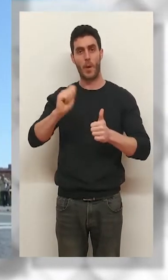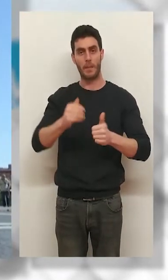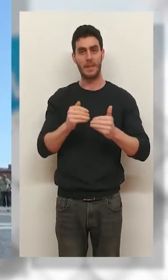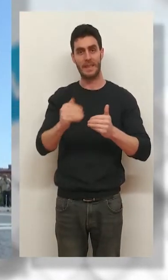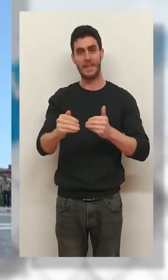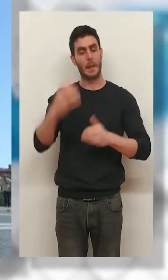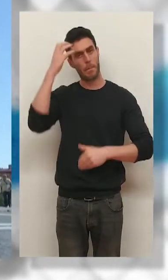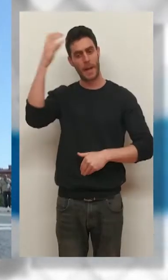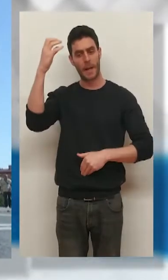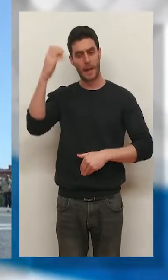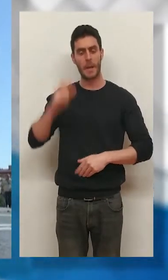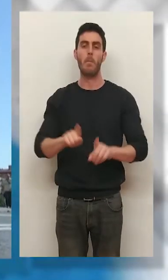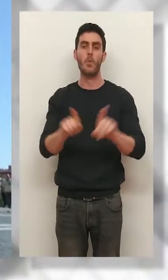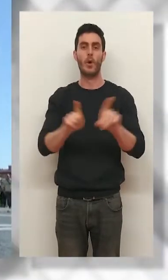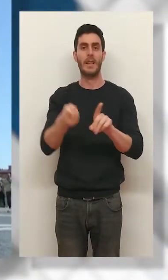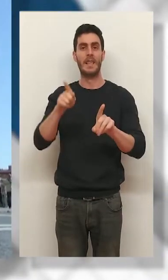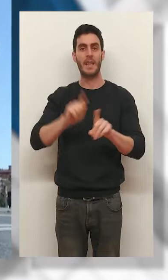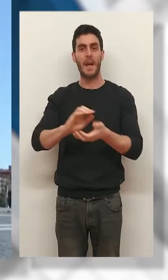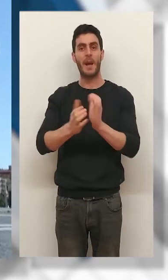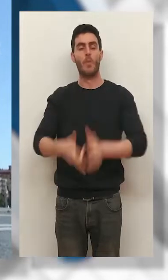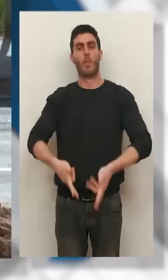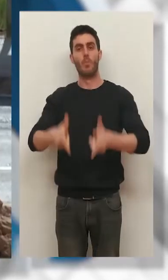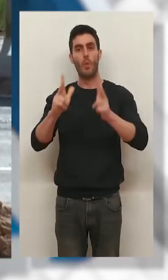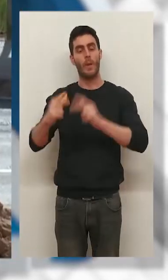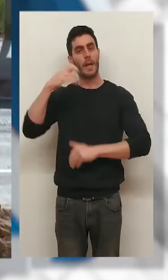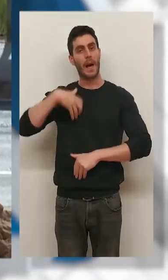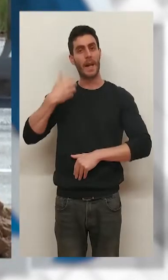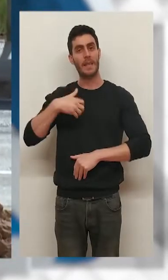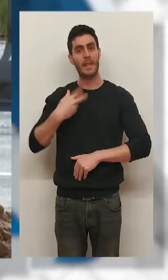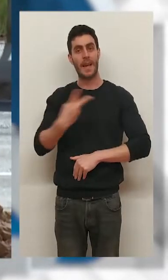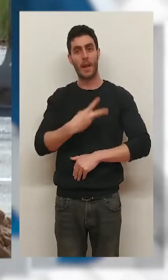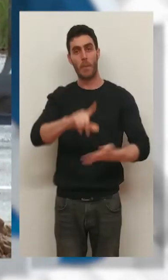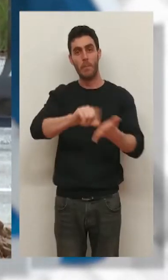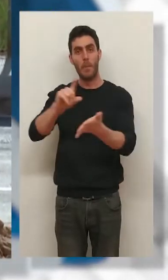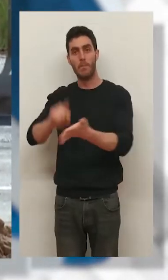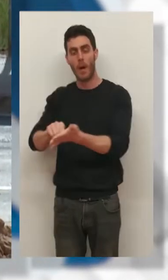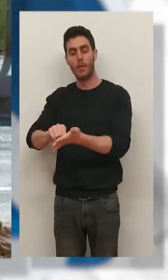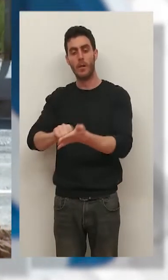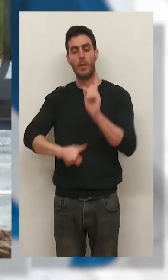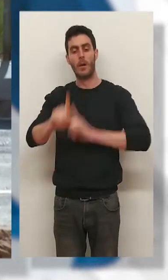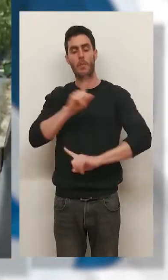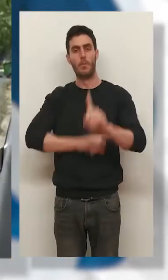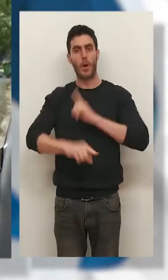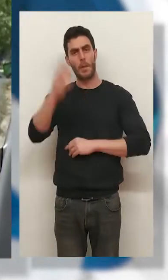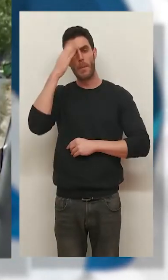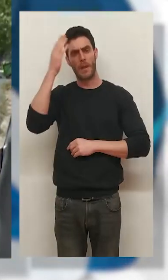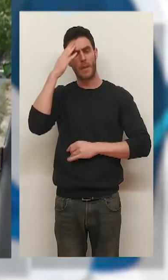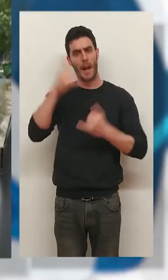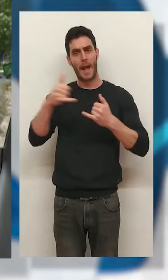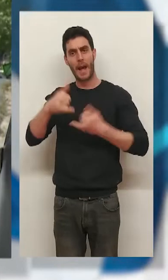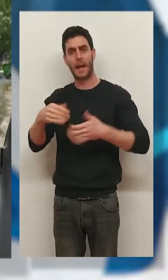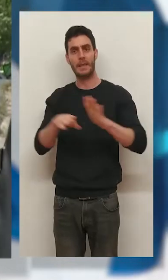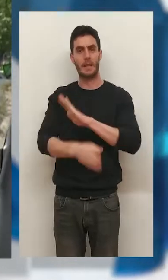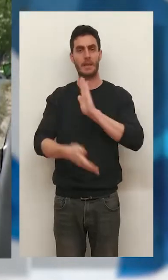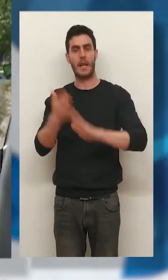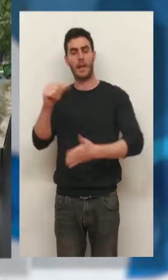Murrieta y República Argentina, de forma simultánea, se van a generar importantes problemas en los principales ejes de entrada y salida de la ciudad. Y